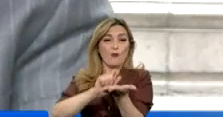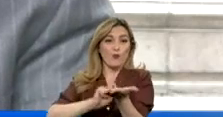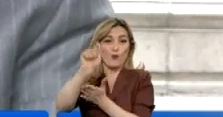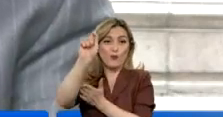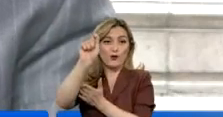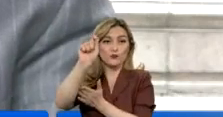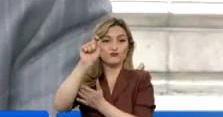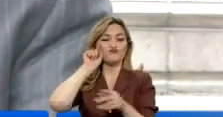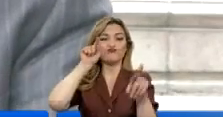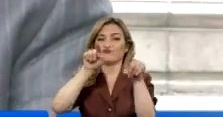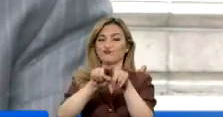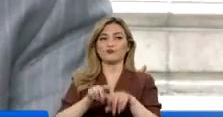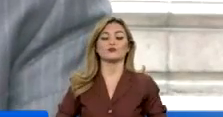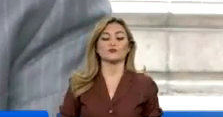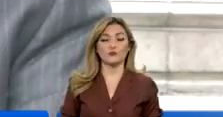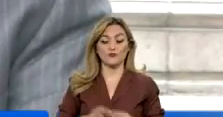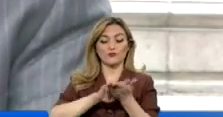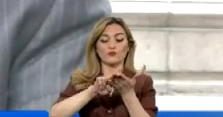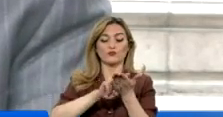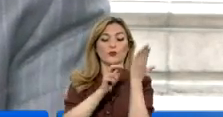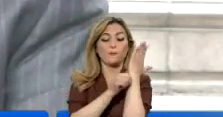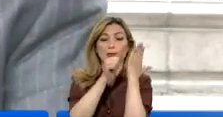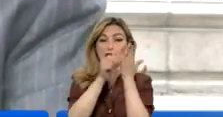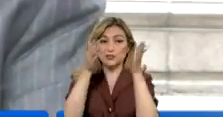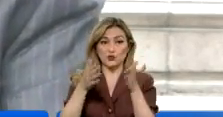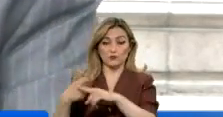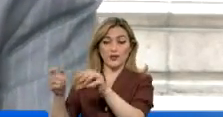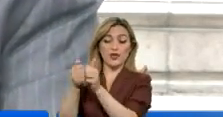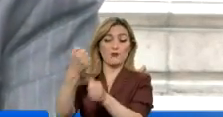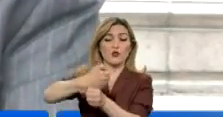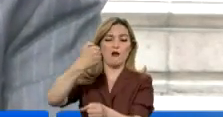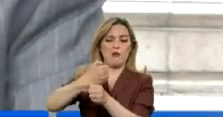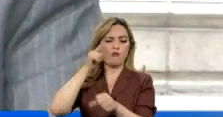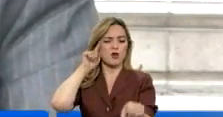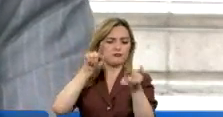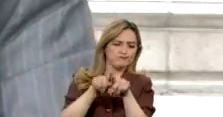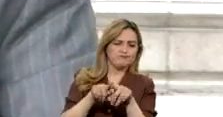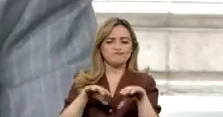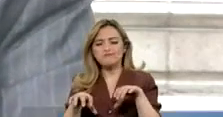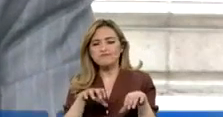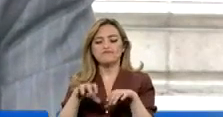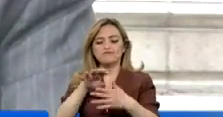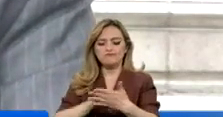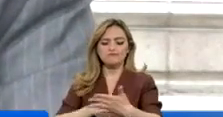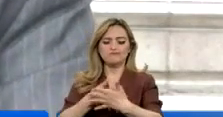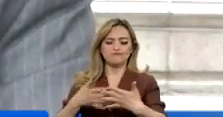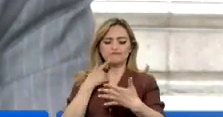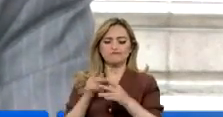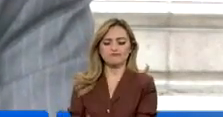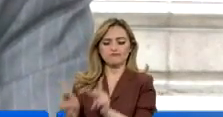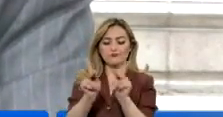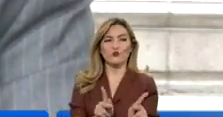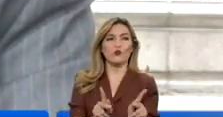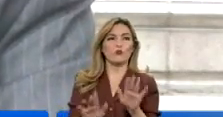por unanimidad. Vamos a reunirnos con los señores ministros para poder cuadrar, para hacer el cuadro. Tenemos un cuadro